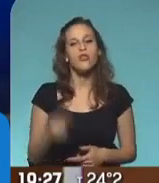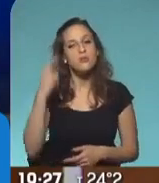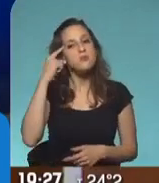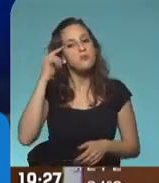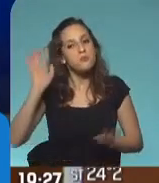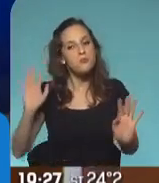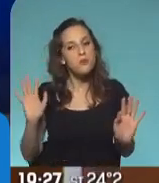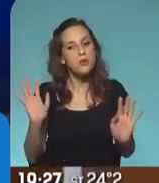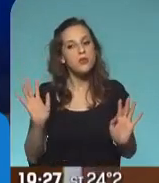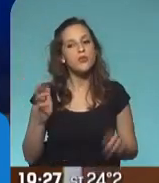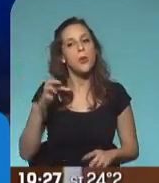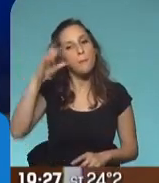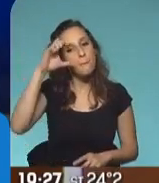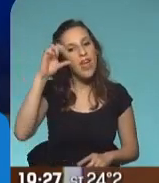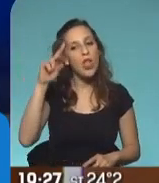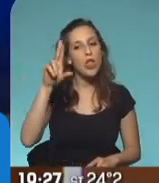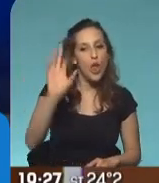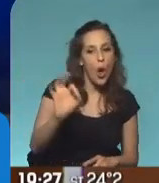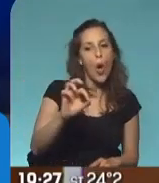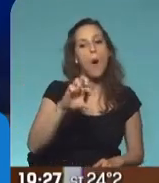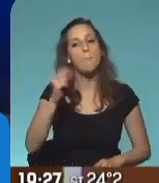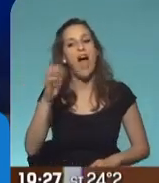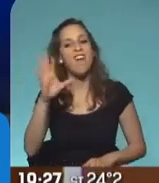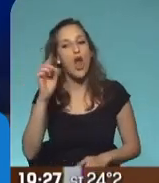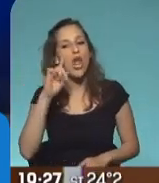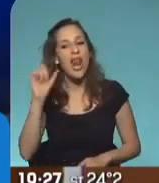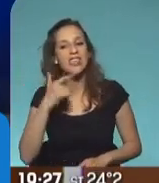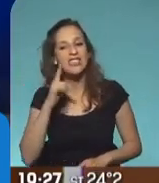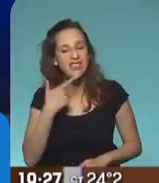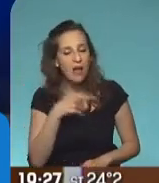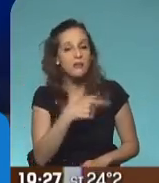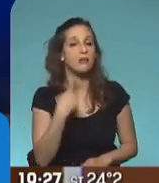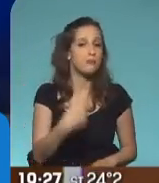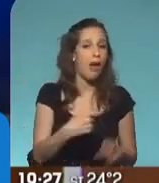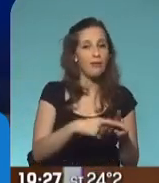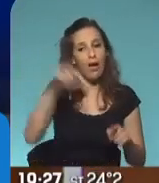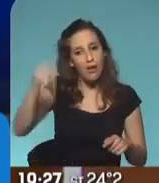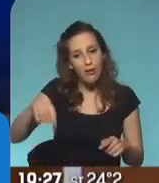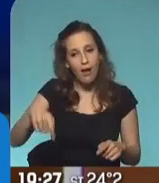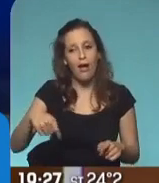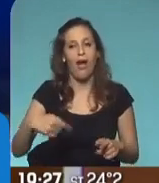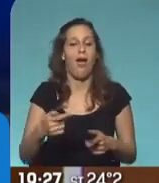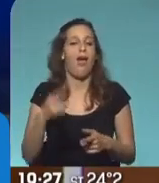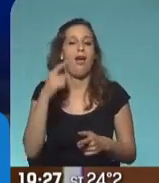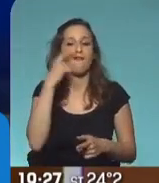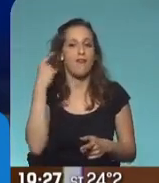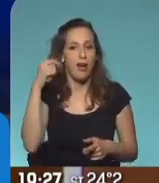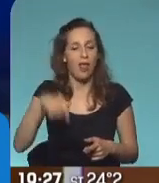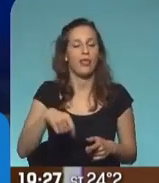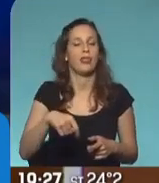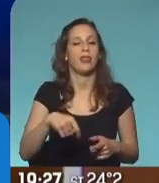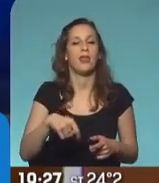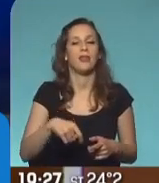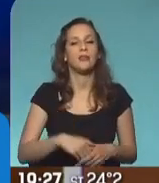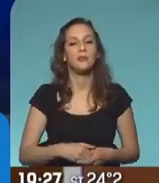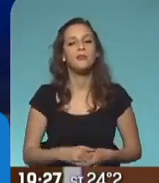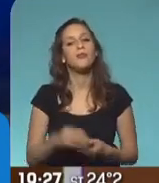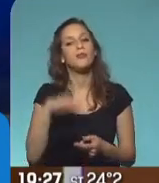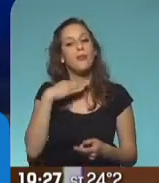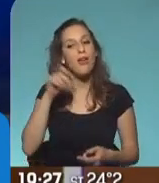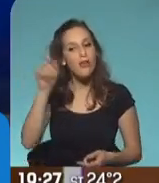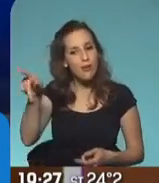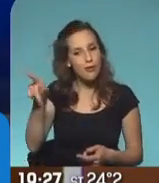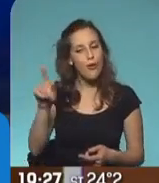dudas, Pedro Sánchez y Pablo Iglesias en España y Alberto Fernández y también Andrés Manuel López Obrador en